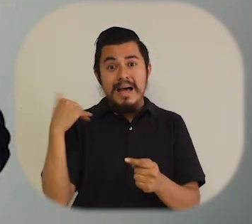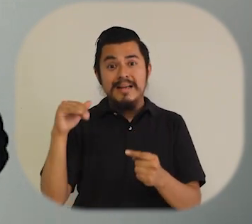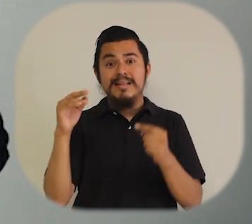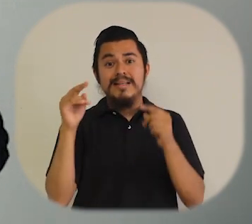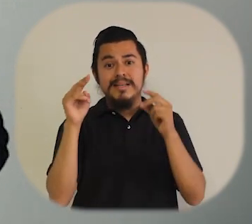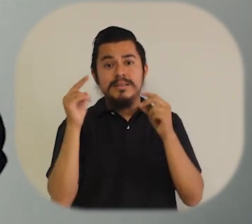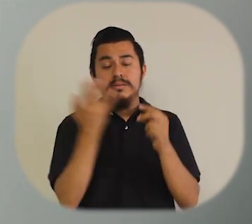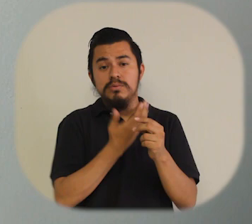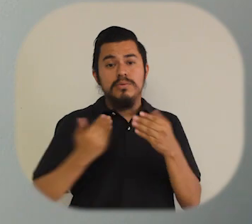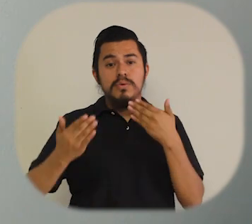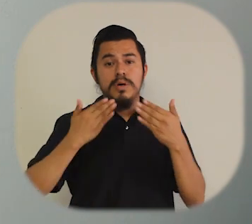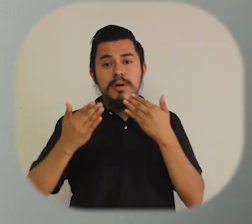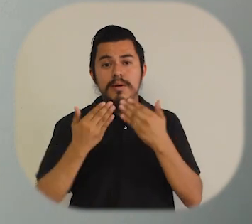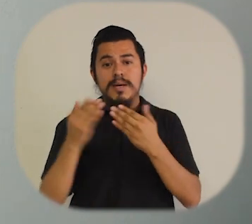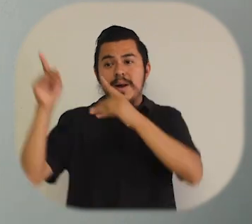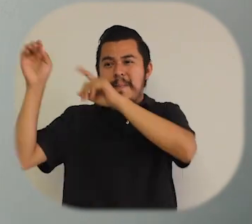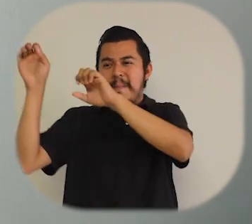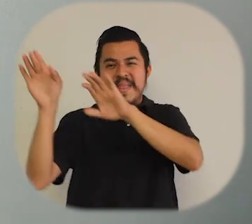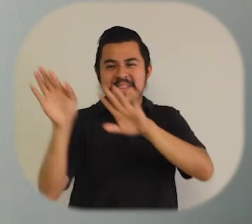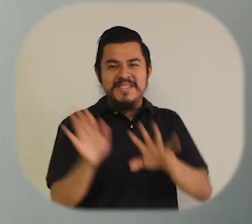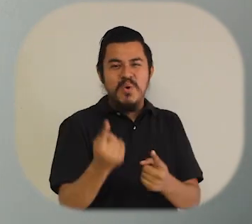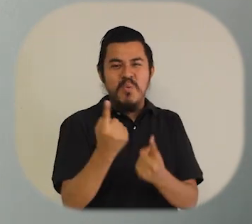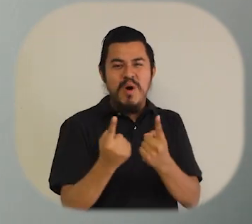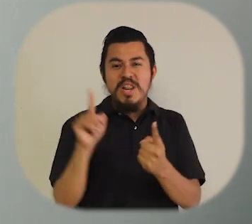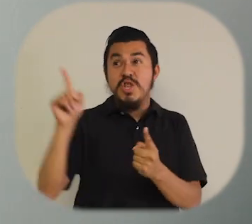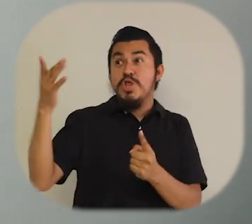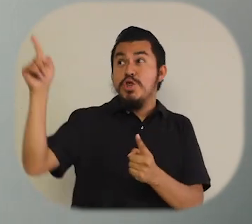hablar de qué problema ocurrió con el ser humano.